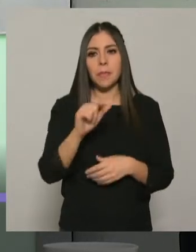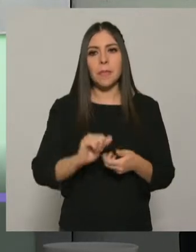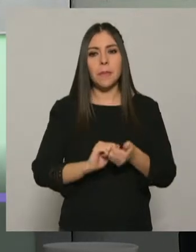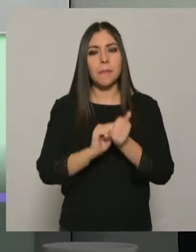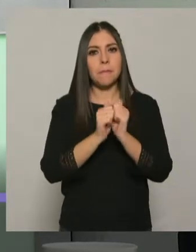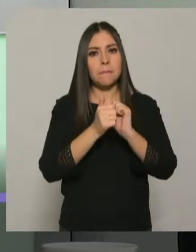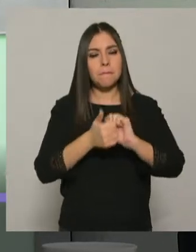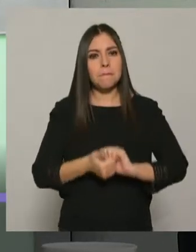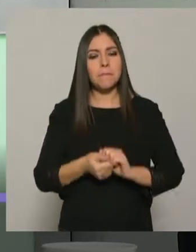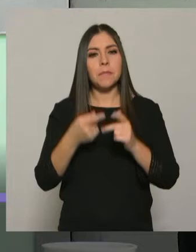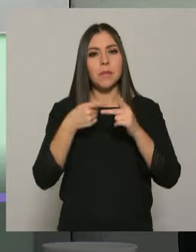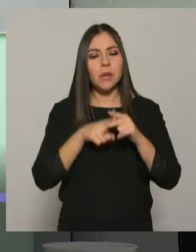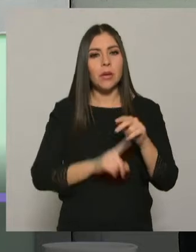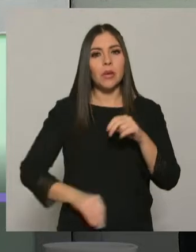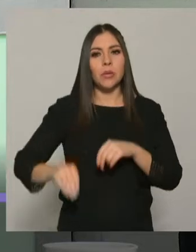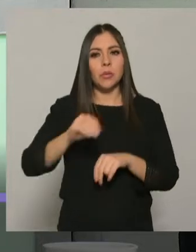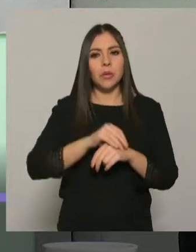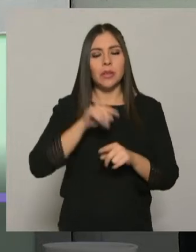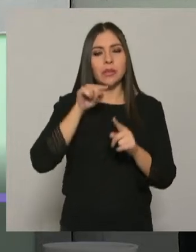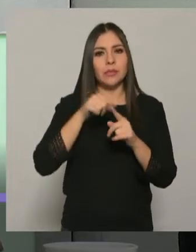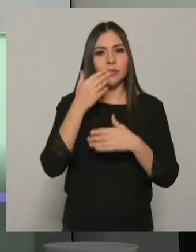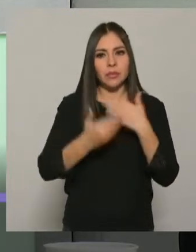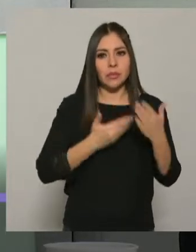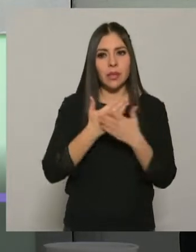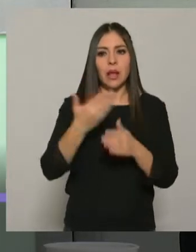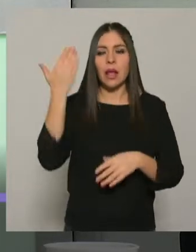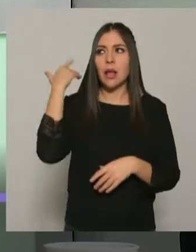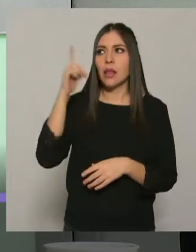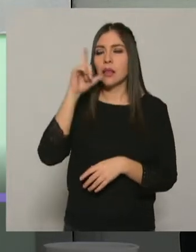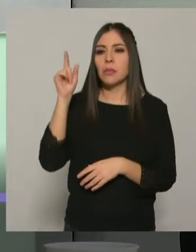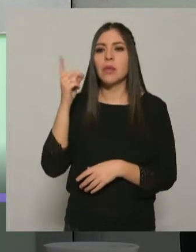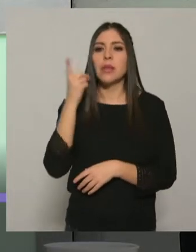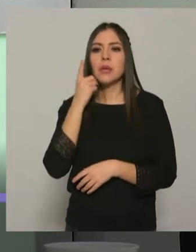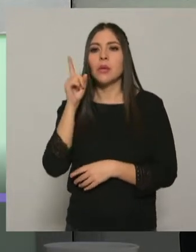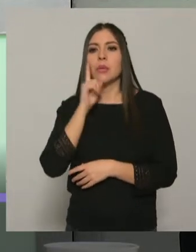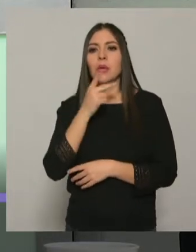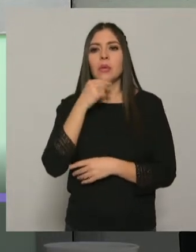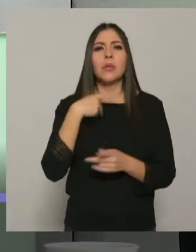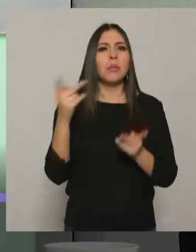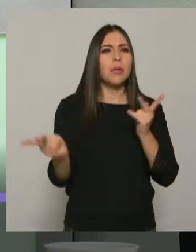Y curiosamente, cuando empezamos a hablar con diputadas y diputados, porque a mí me tocó cabildearlo,